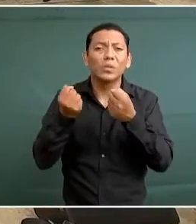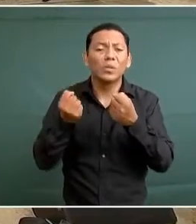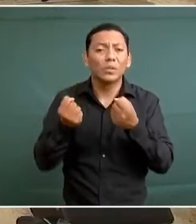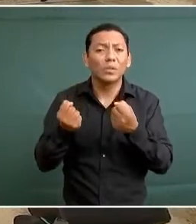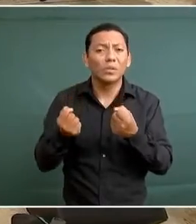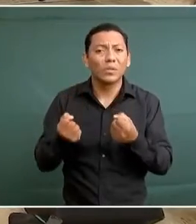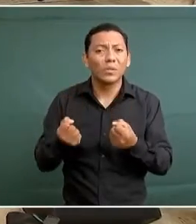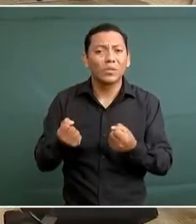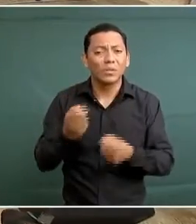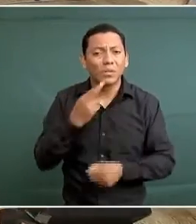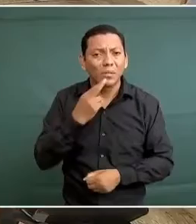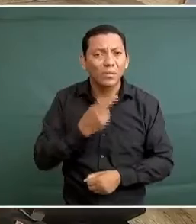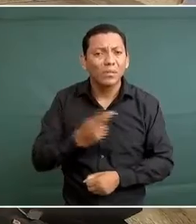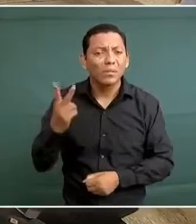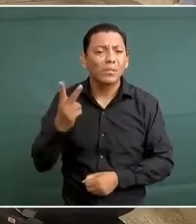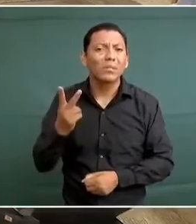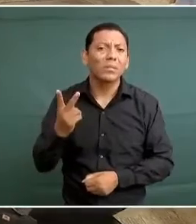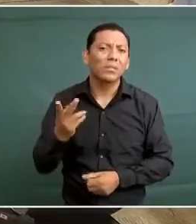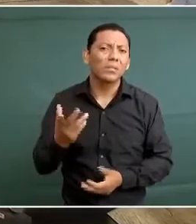y